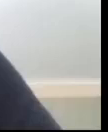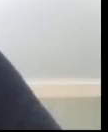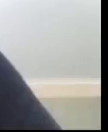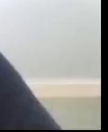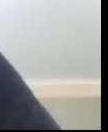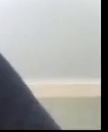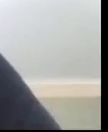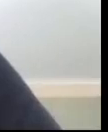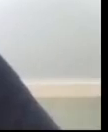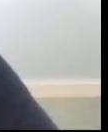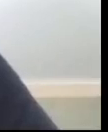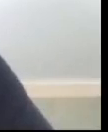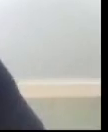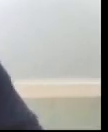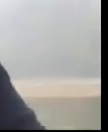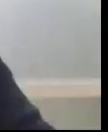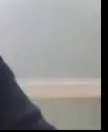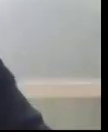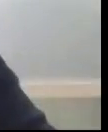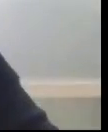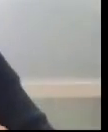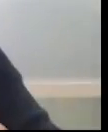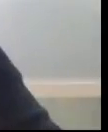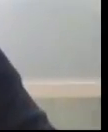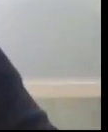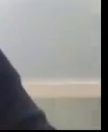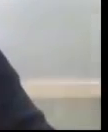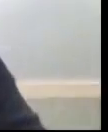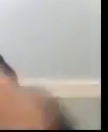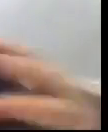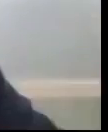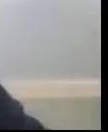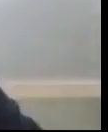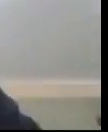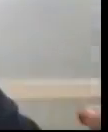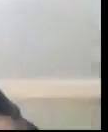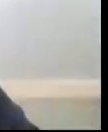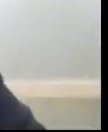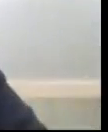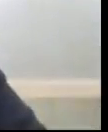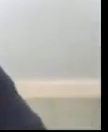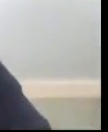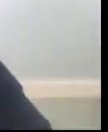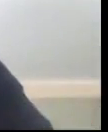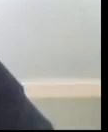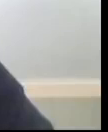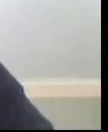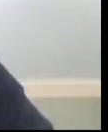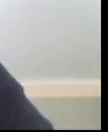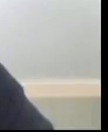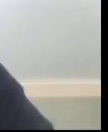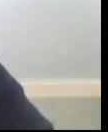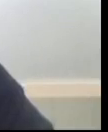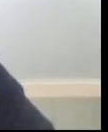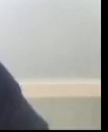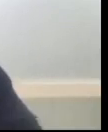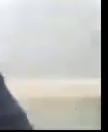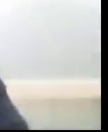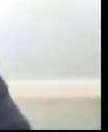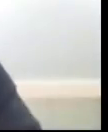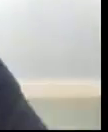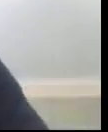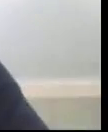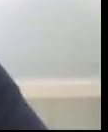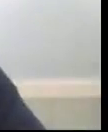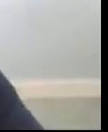esfuerzo que han estado algunas instituciones, luego han estado otras, actualmente están algunas universidades, ahorita las voy